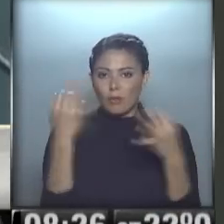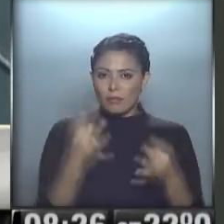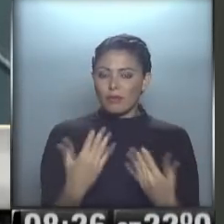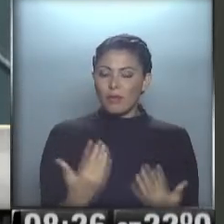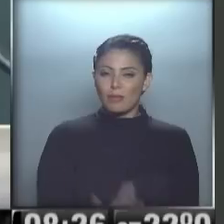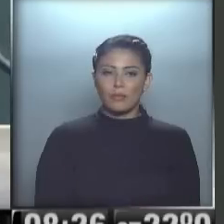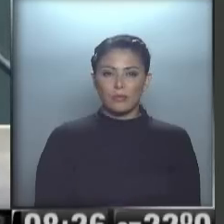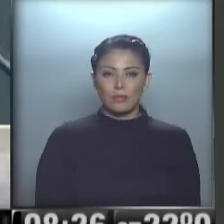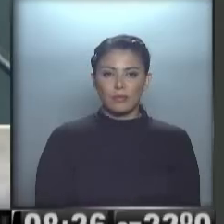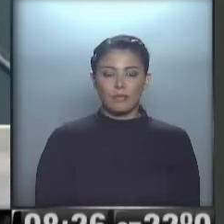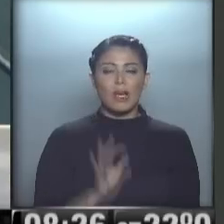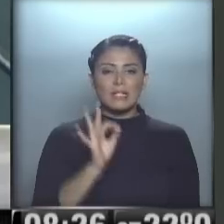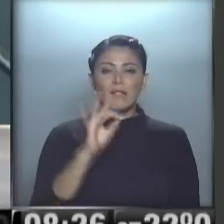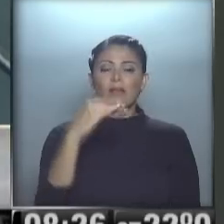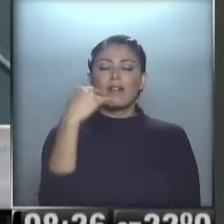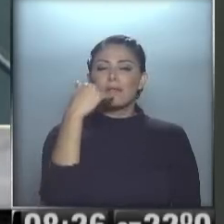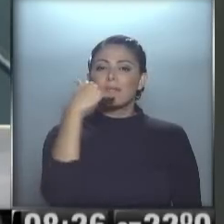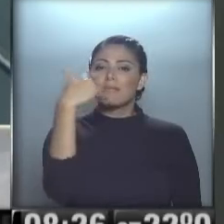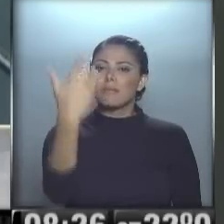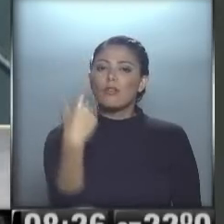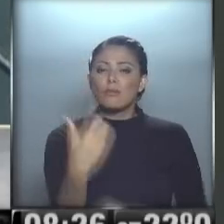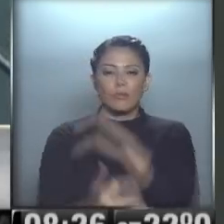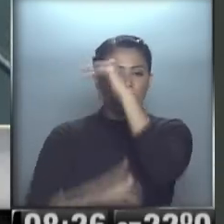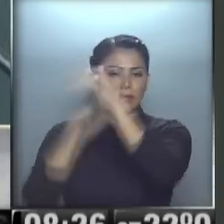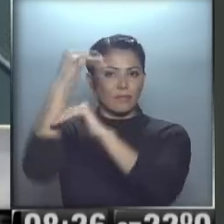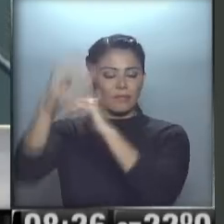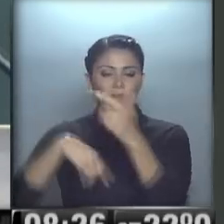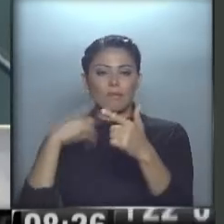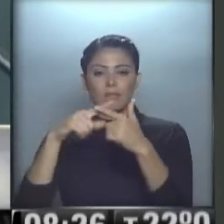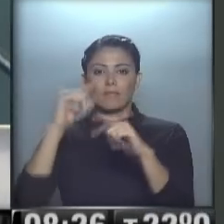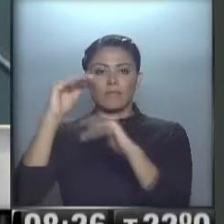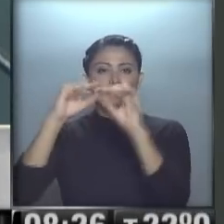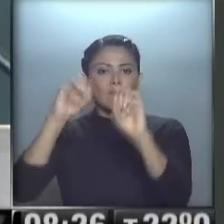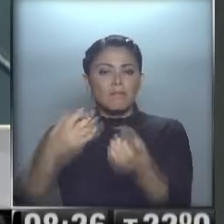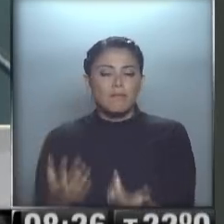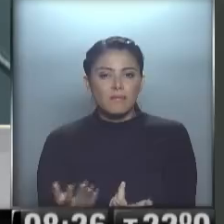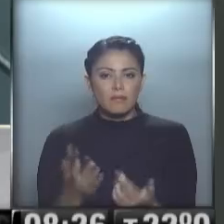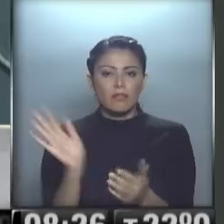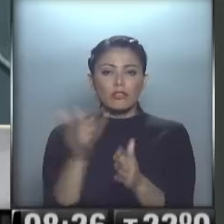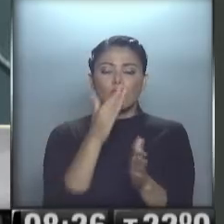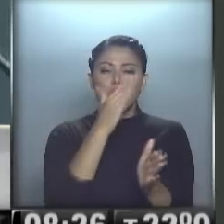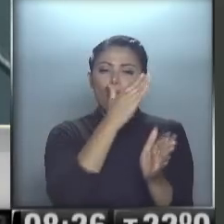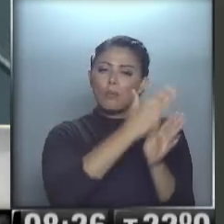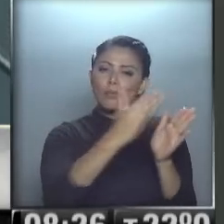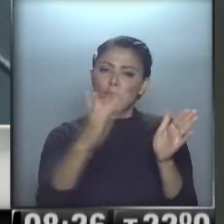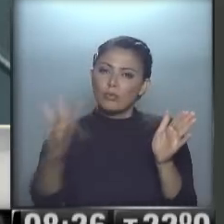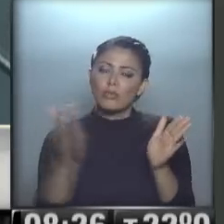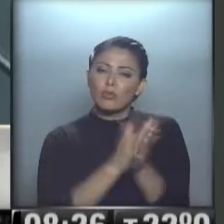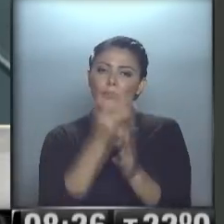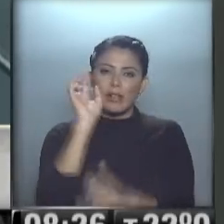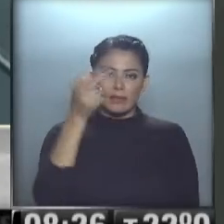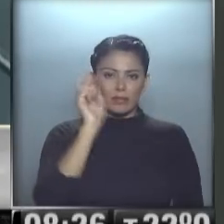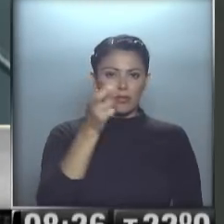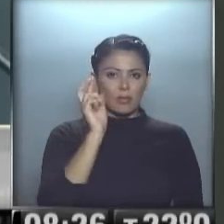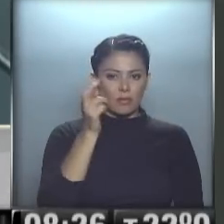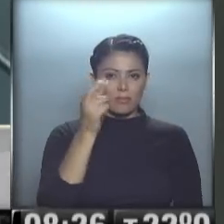generar perspectivas de crecimiento de superación del proceso de estrangulamiento de Divisas como